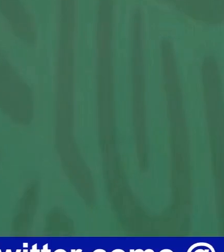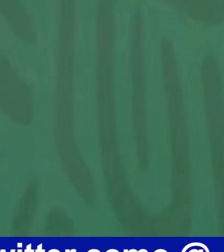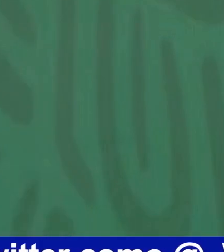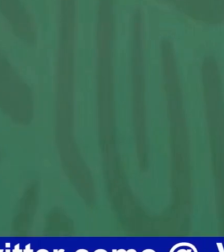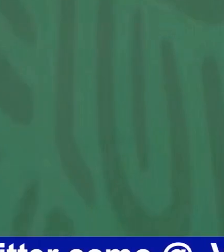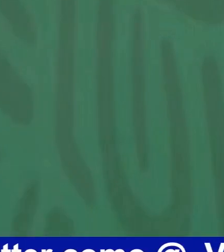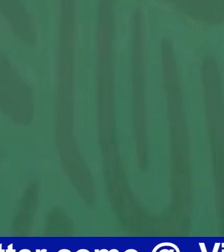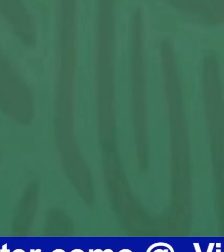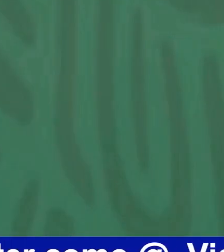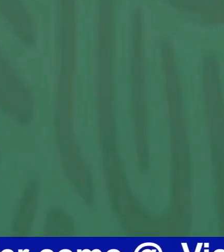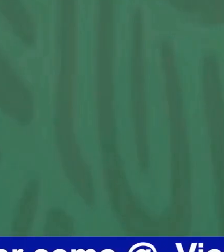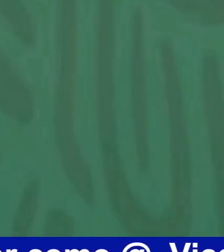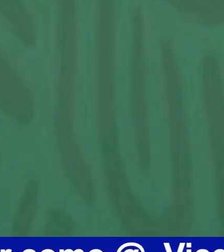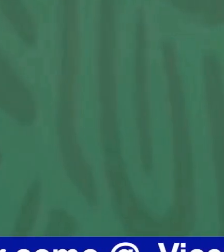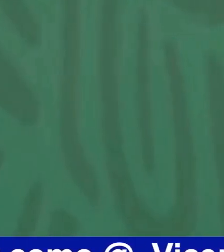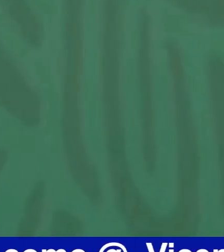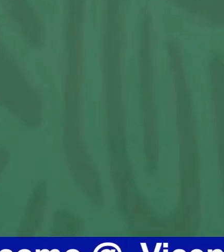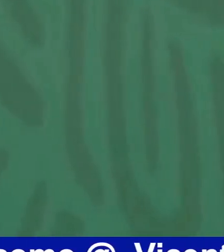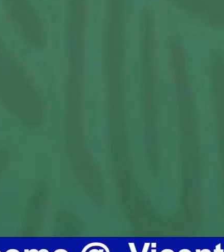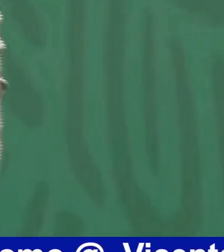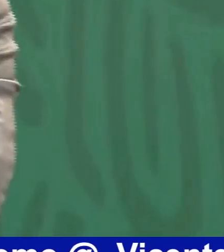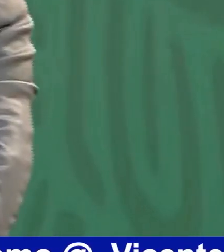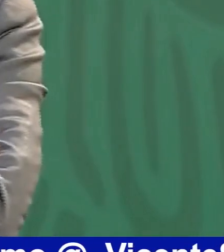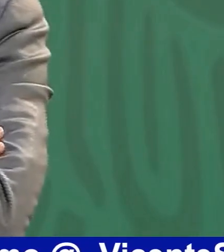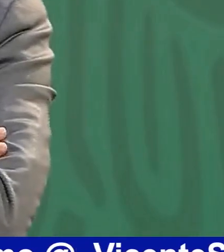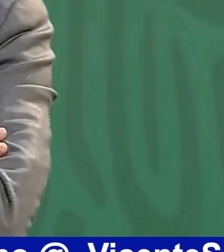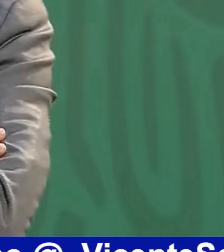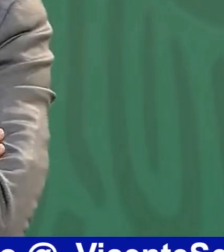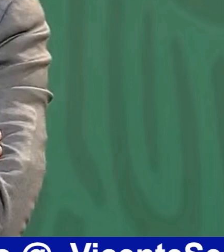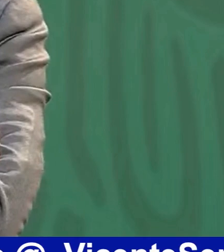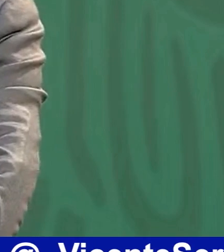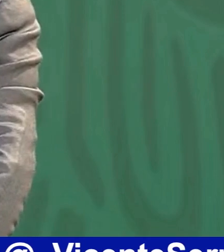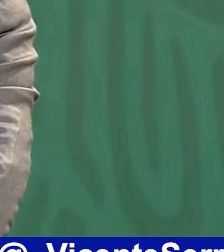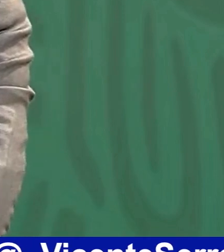¿Cómo defender eso?